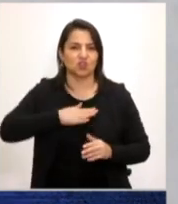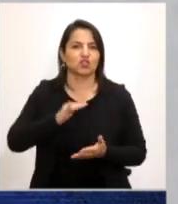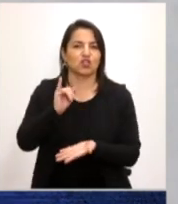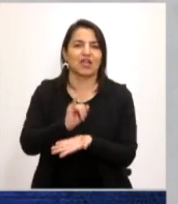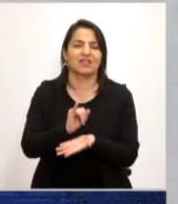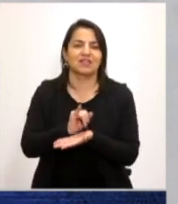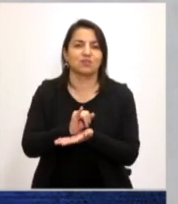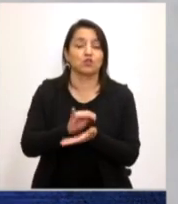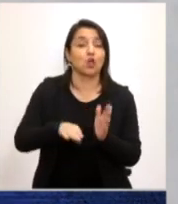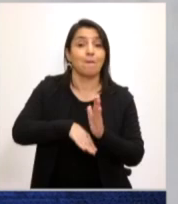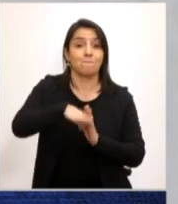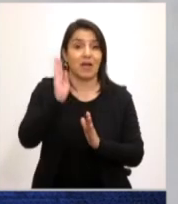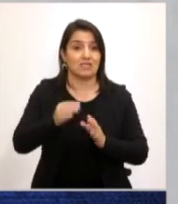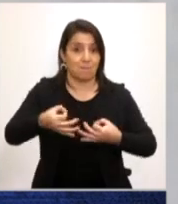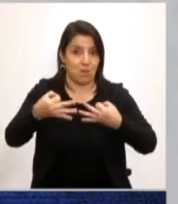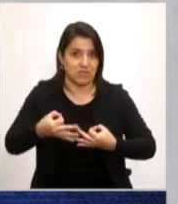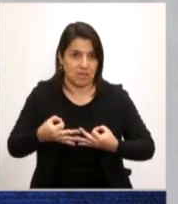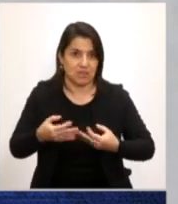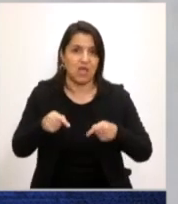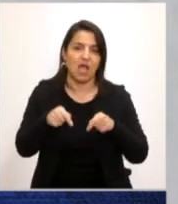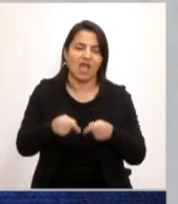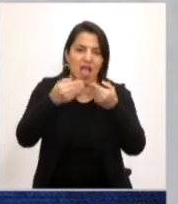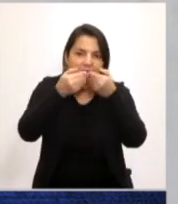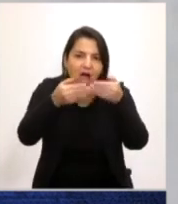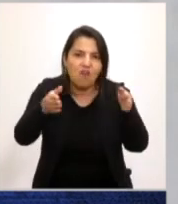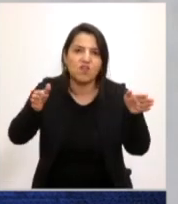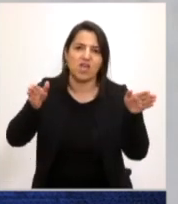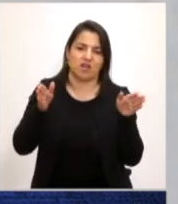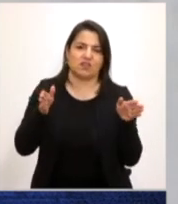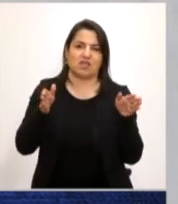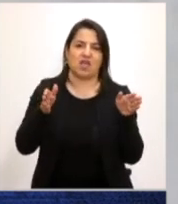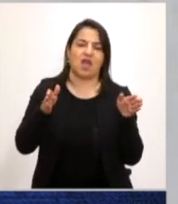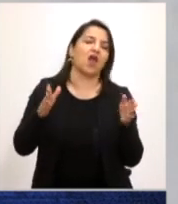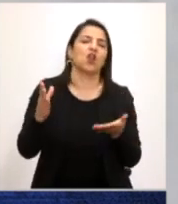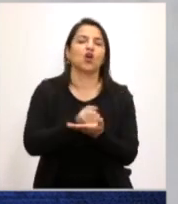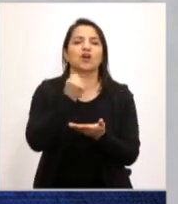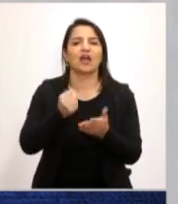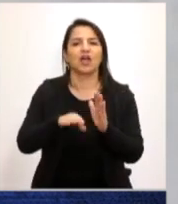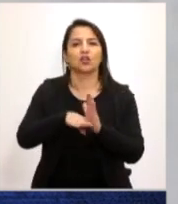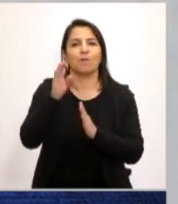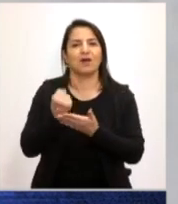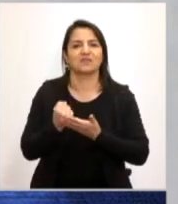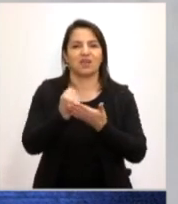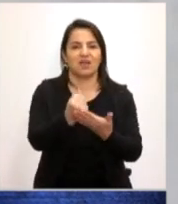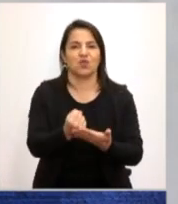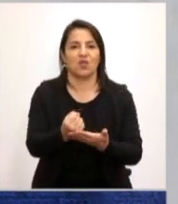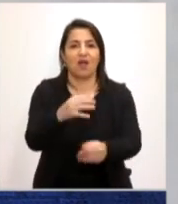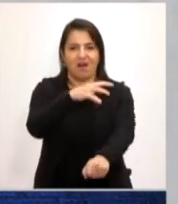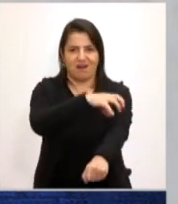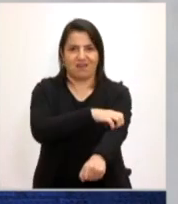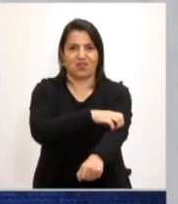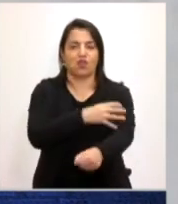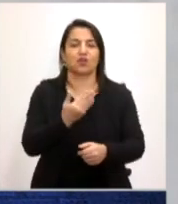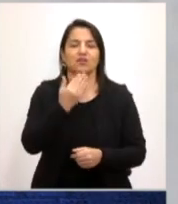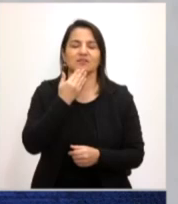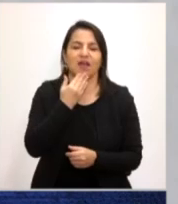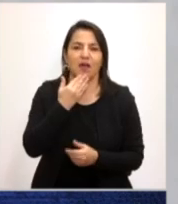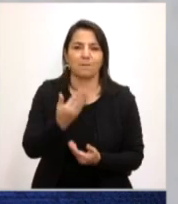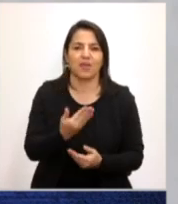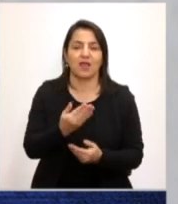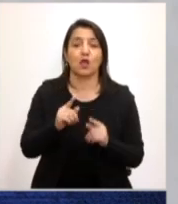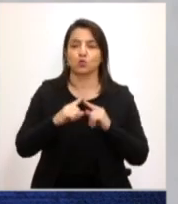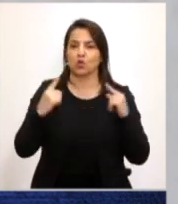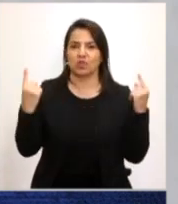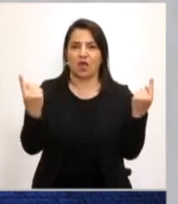mucho más presente y abierta hacia nuestro hogar común, generando una mayor contribución a la región y, por supuesto, también a su